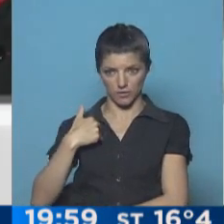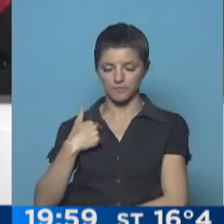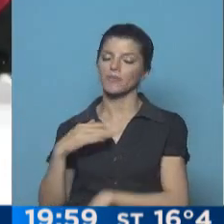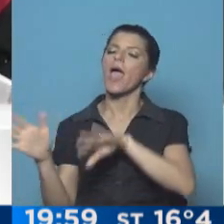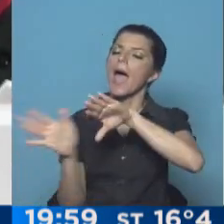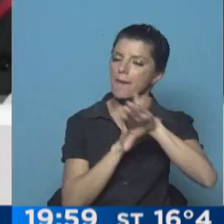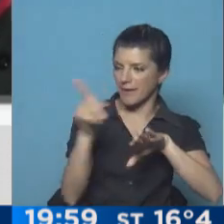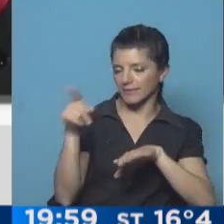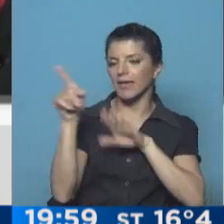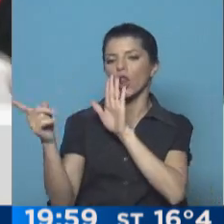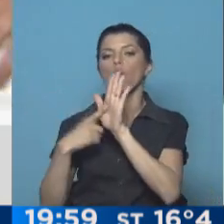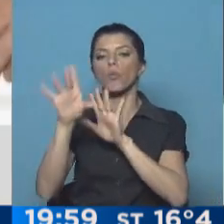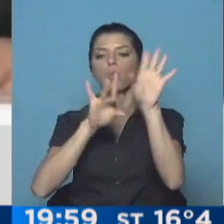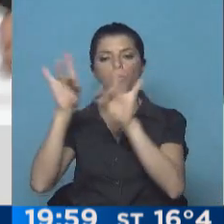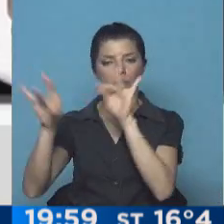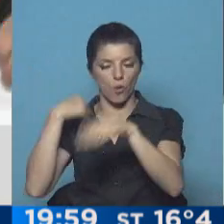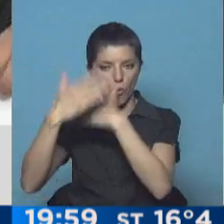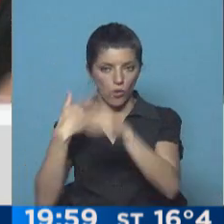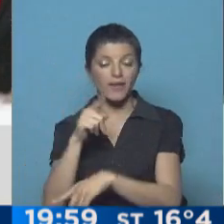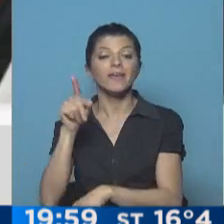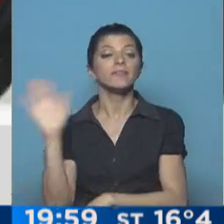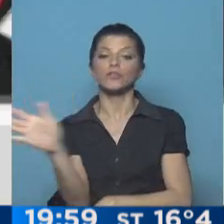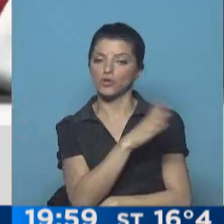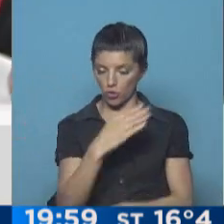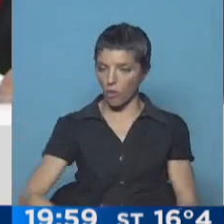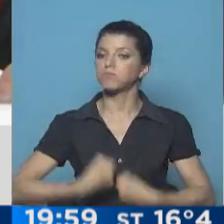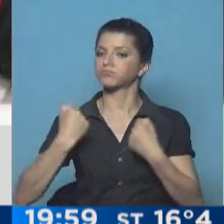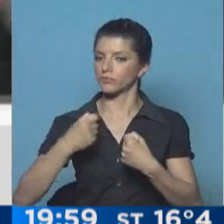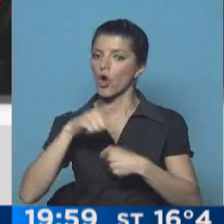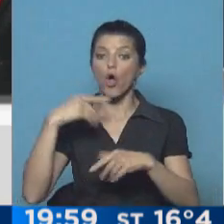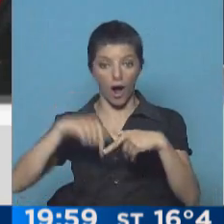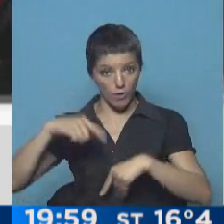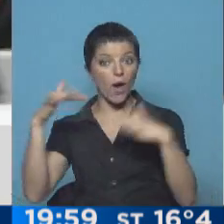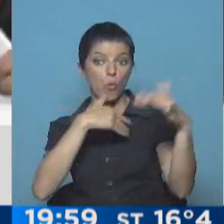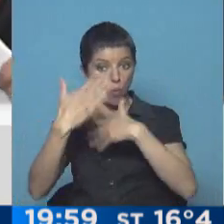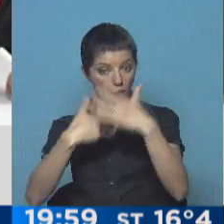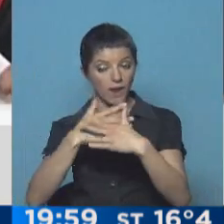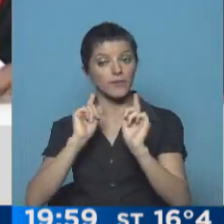diferencia quizás de otros procesos como decís estn en plenitud estar en competencia y estar en un buen momento casi todo